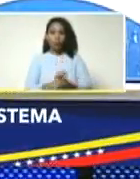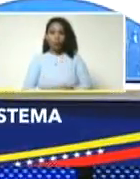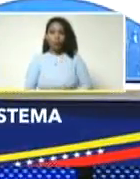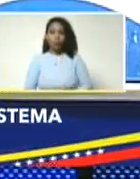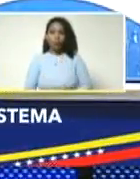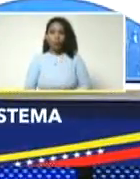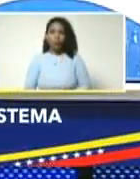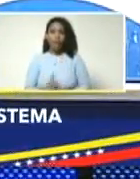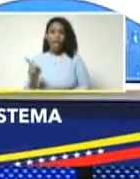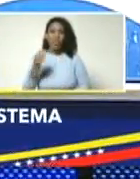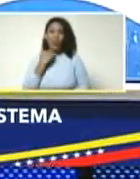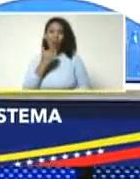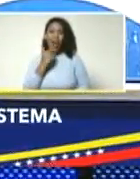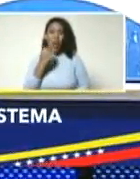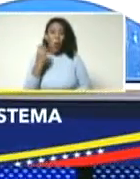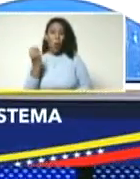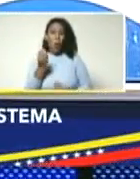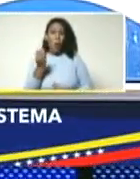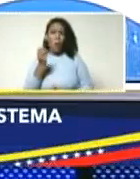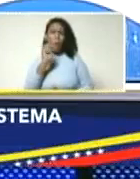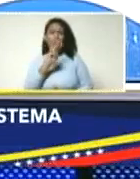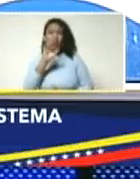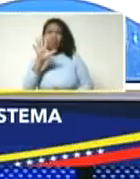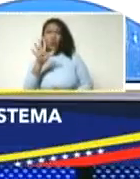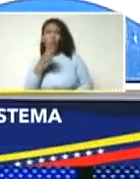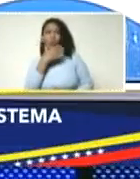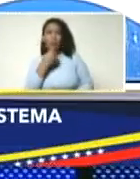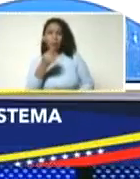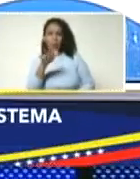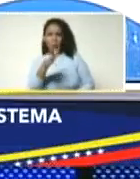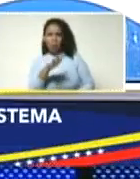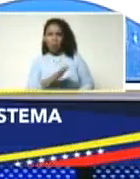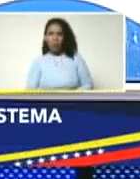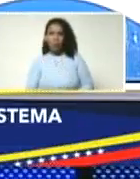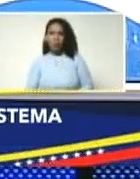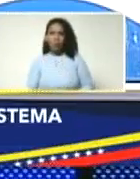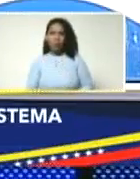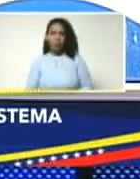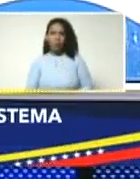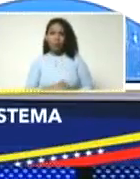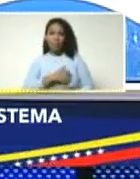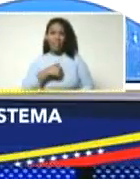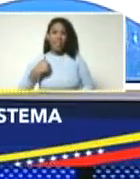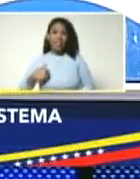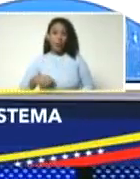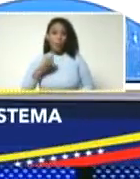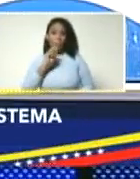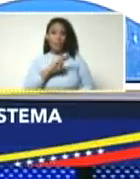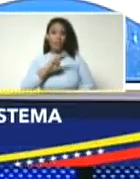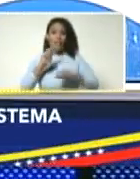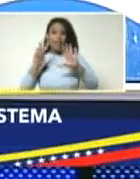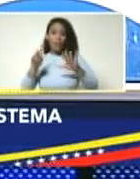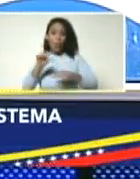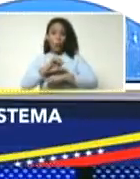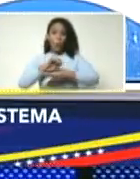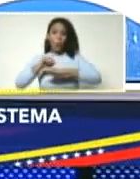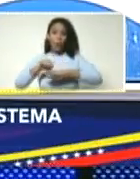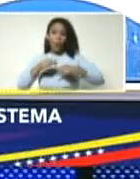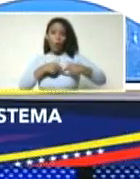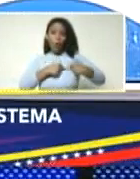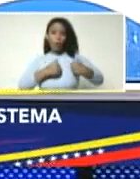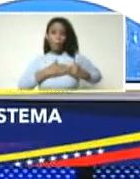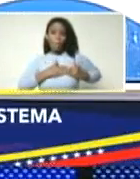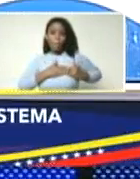Eso fue algo así como el 25 de diciembre. Al Chino Khan el 27 lo operaron, corazón